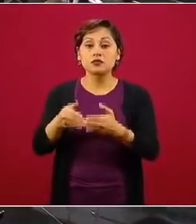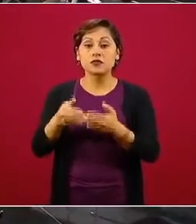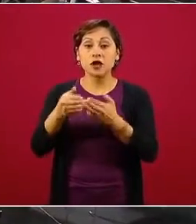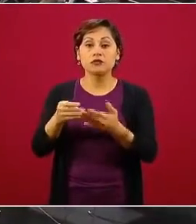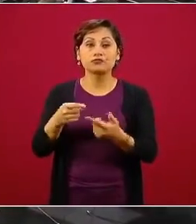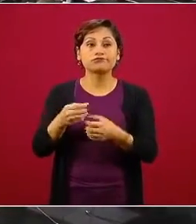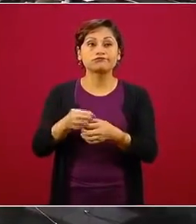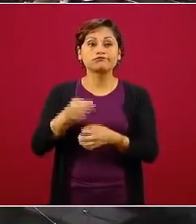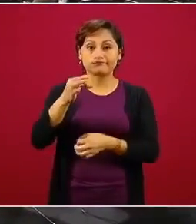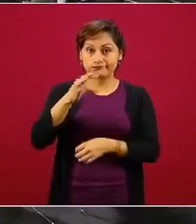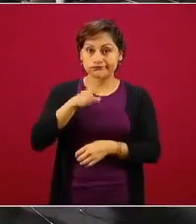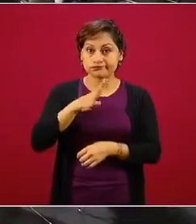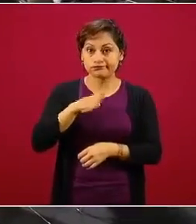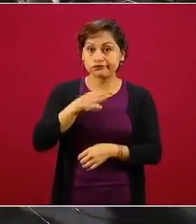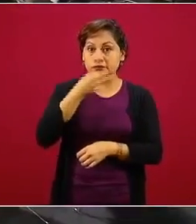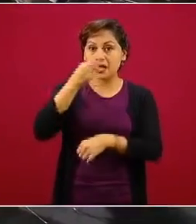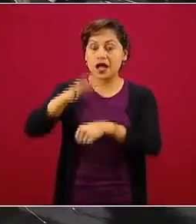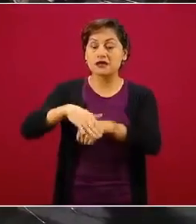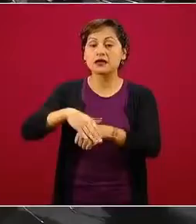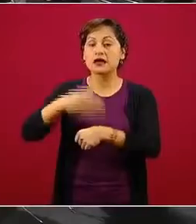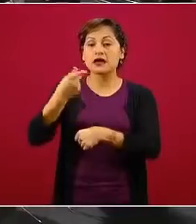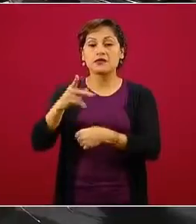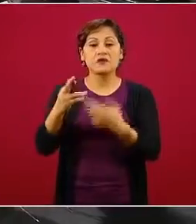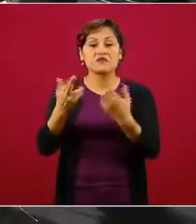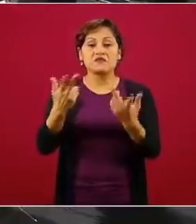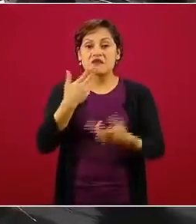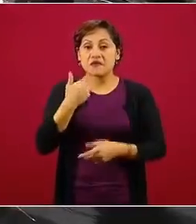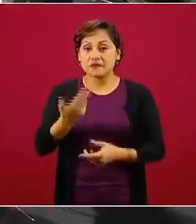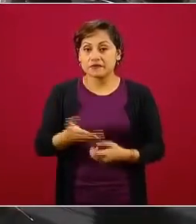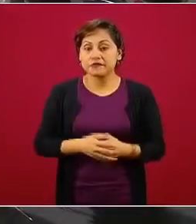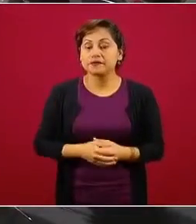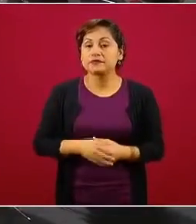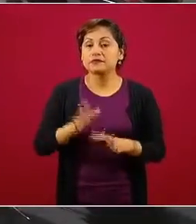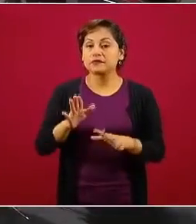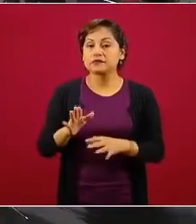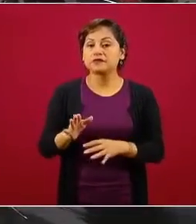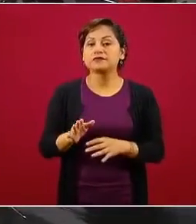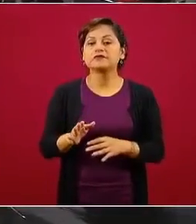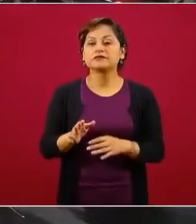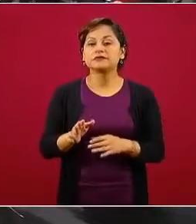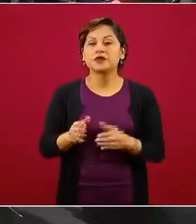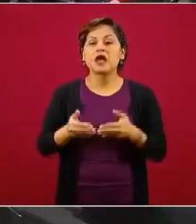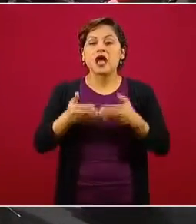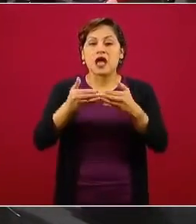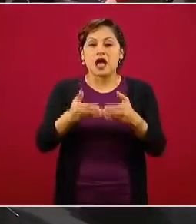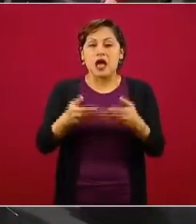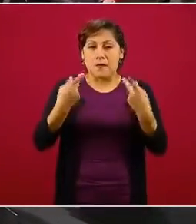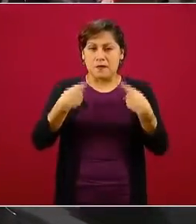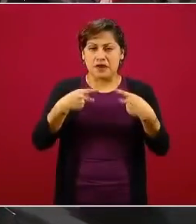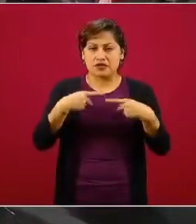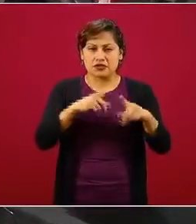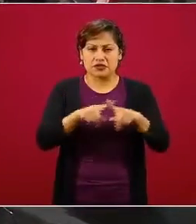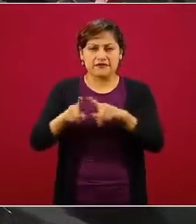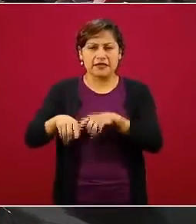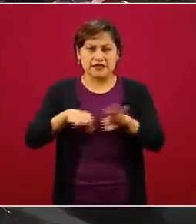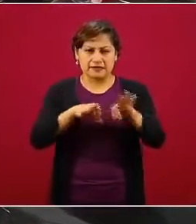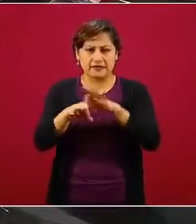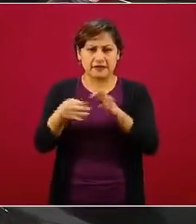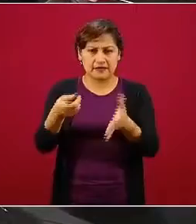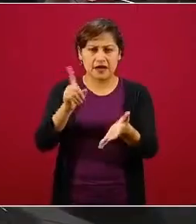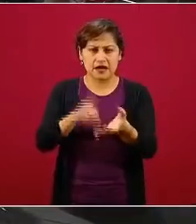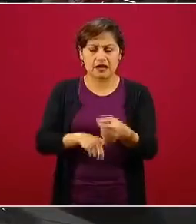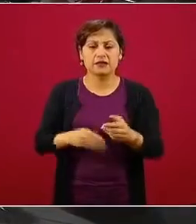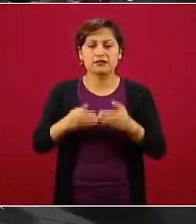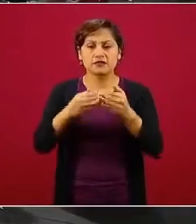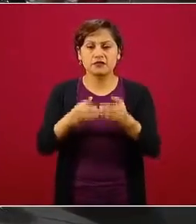los dueños de los barcos y de los mismos capitanes, de las tripulaciones de los barcos, mencionan que por qué no